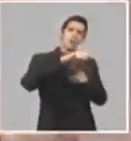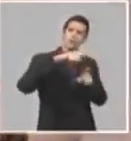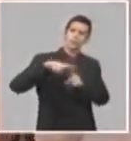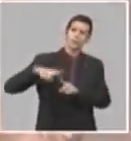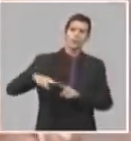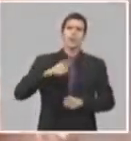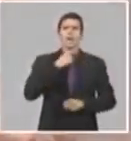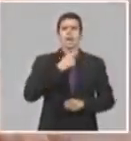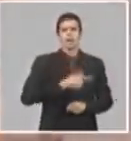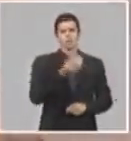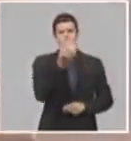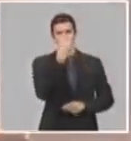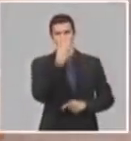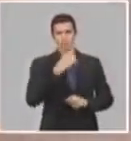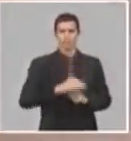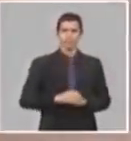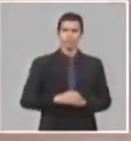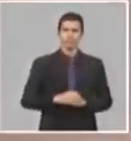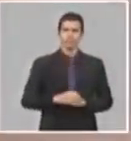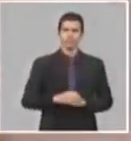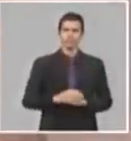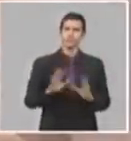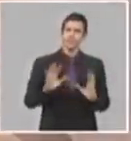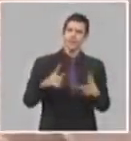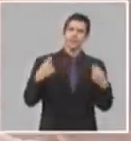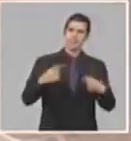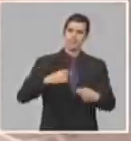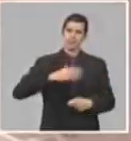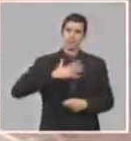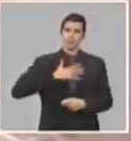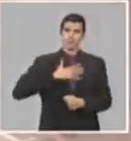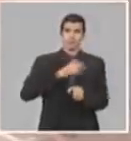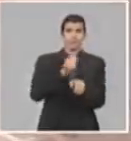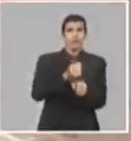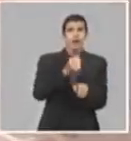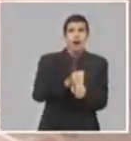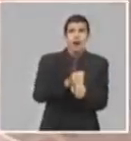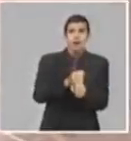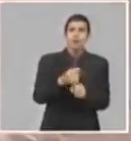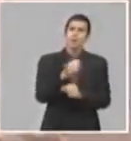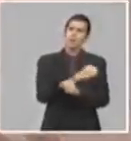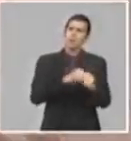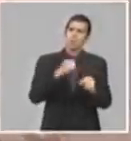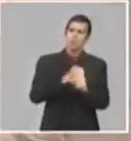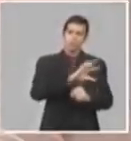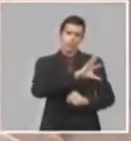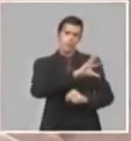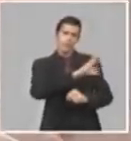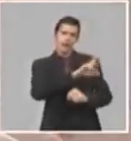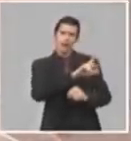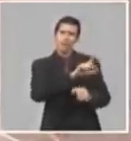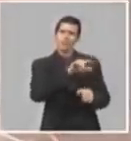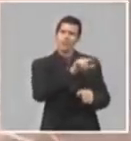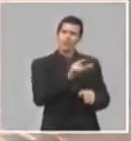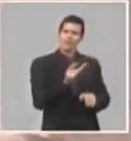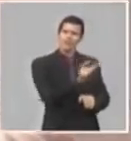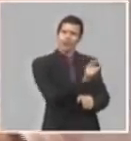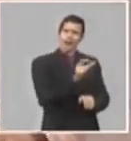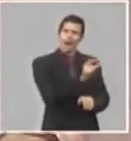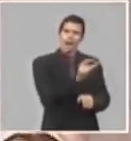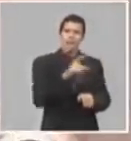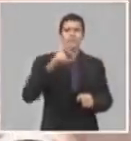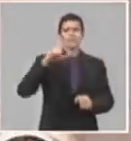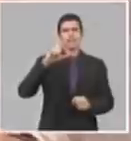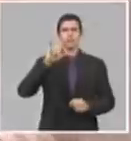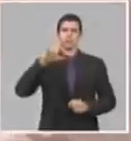convertible, así como cuentas en CUC y en pesos cubanos. El Banco Central ha decidido que